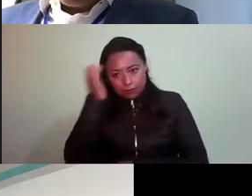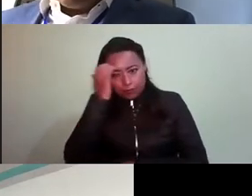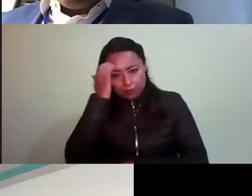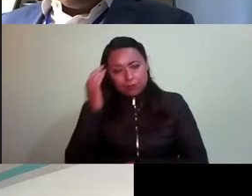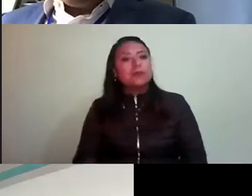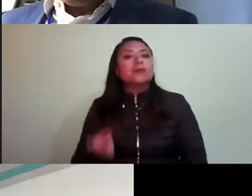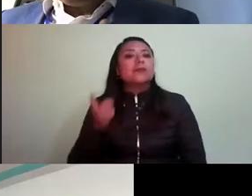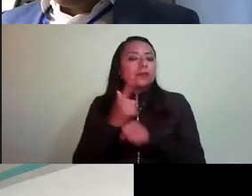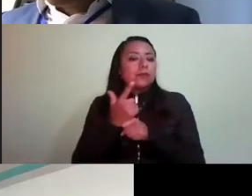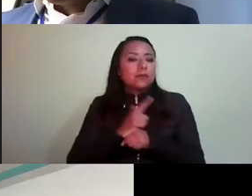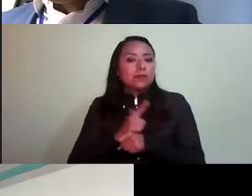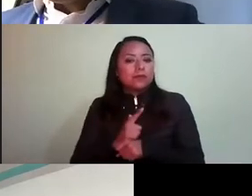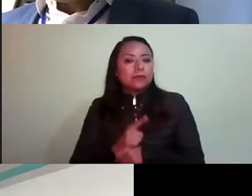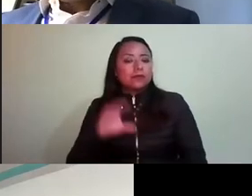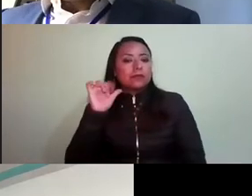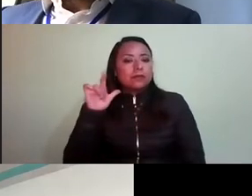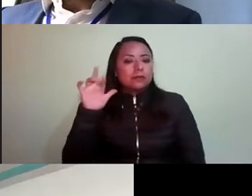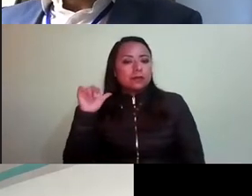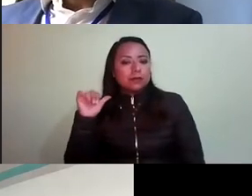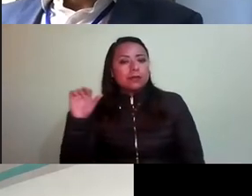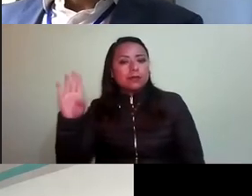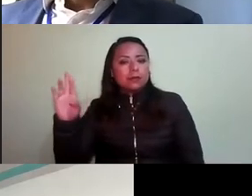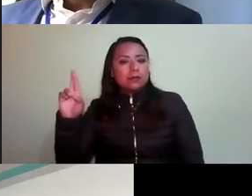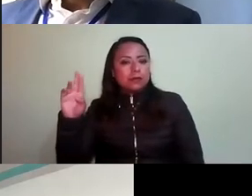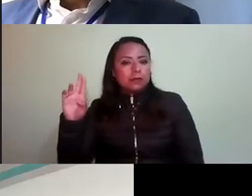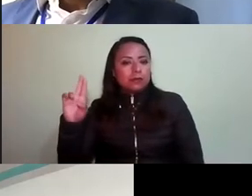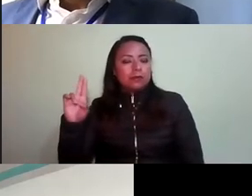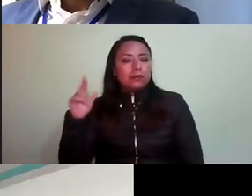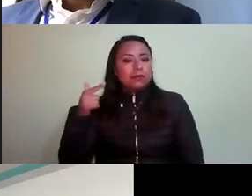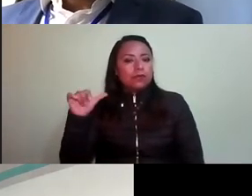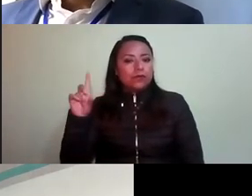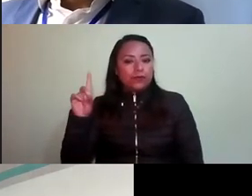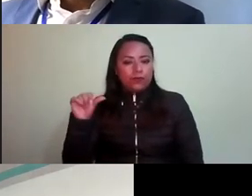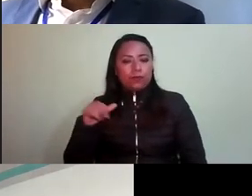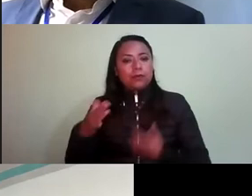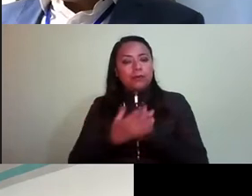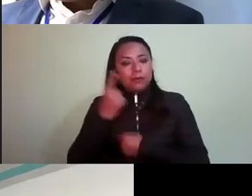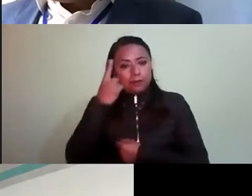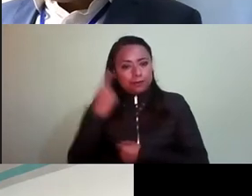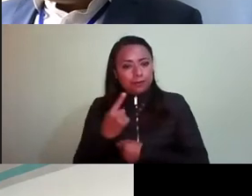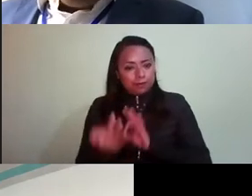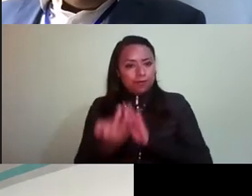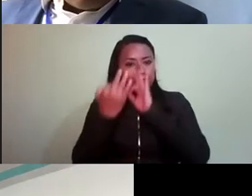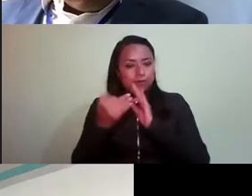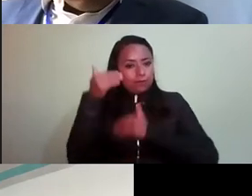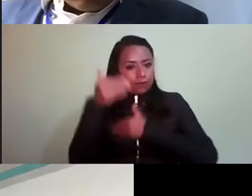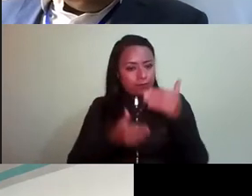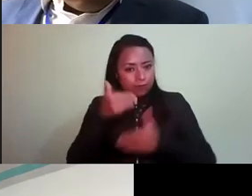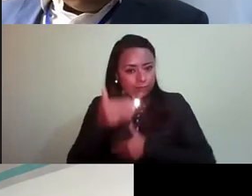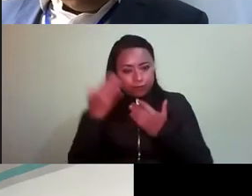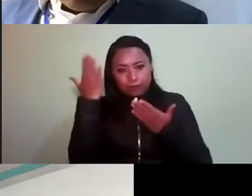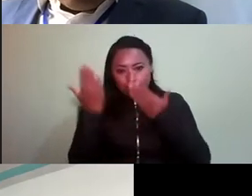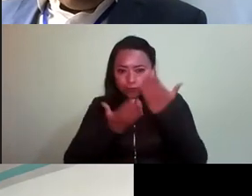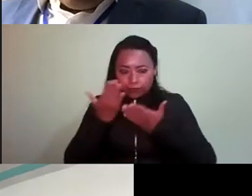Iztapalapa, quien acude ante esta representación popular en el marco del proceso de análisis y aprobación del paquete